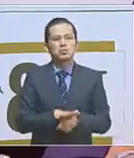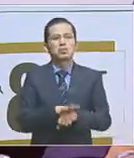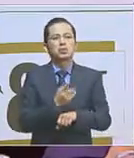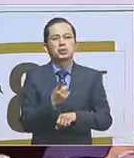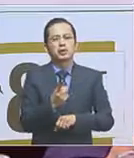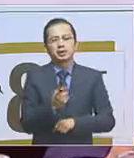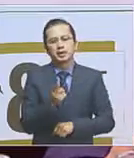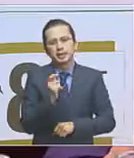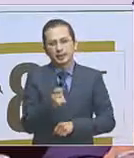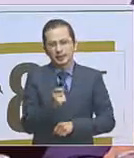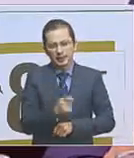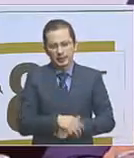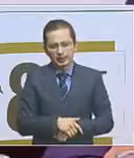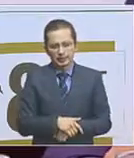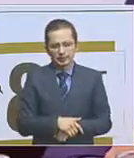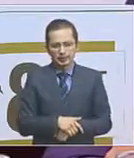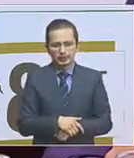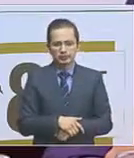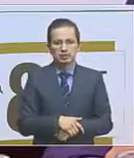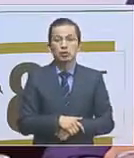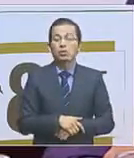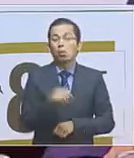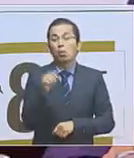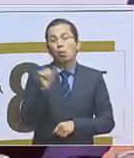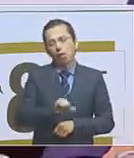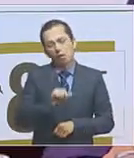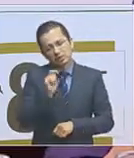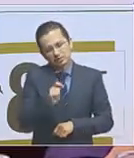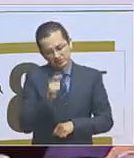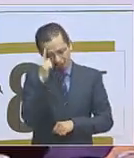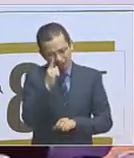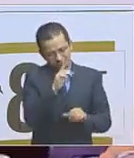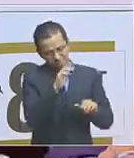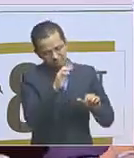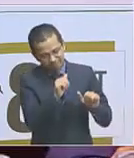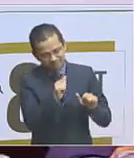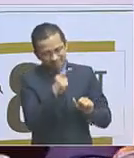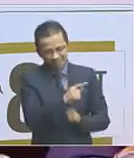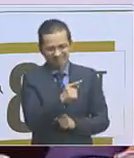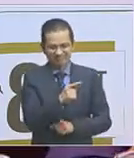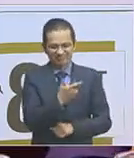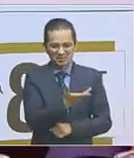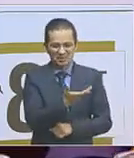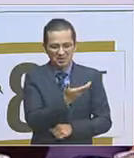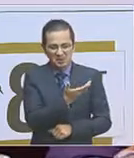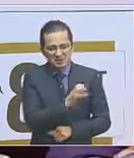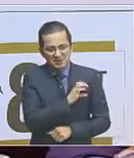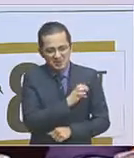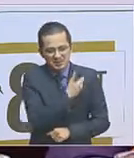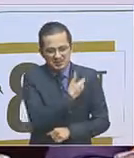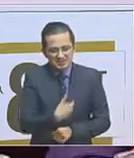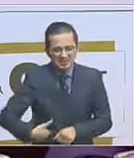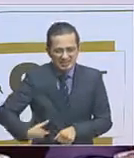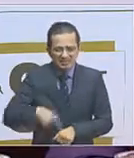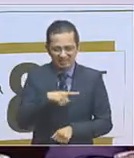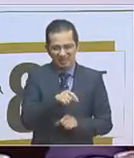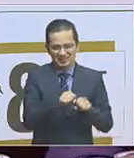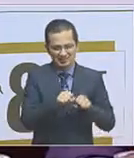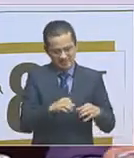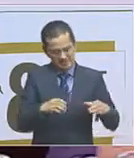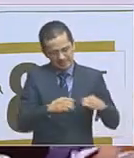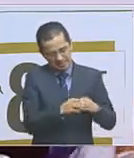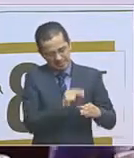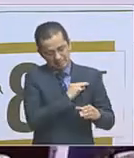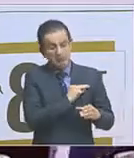decir él la despedida muy querido presidente de la sala especializada de la primera